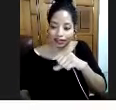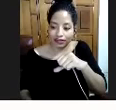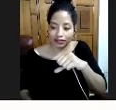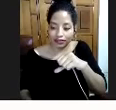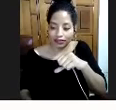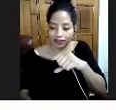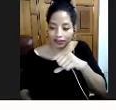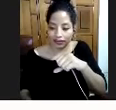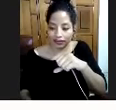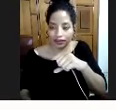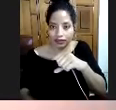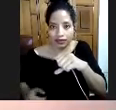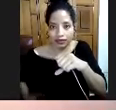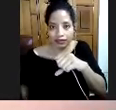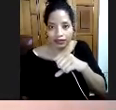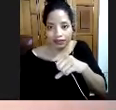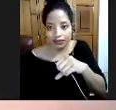cerrar?